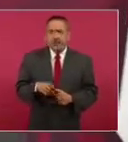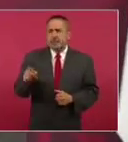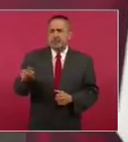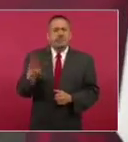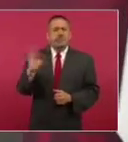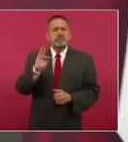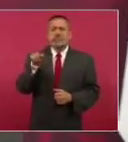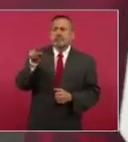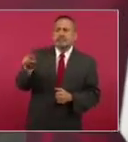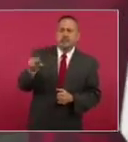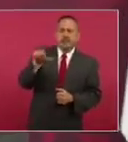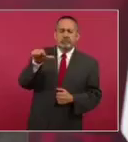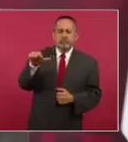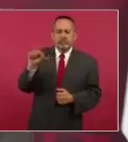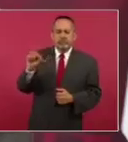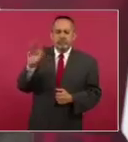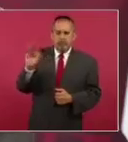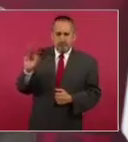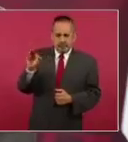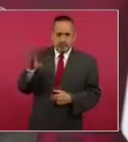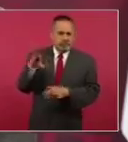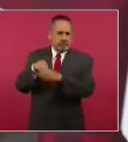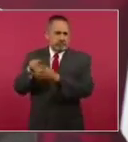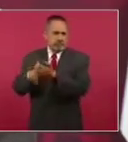Auditoría Superior de la Federación